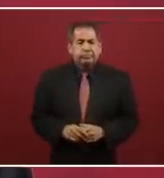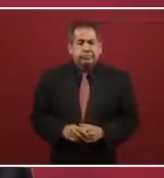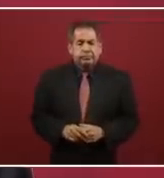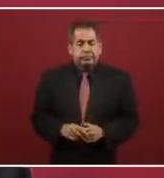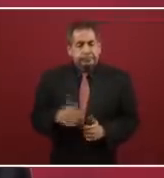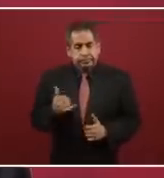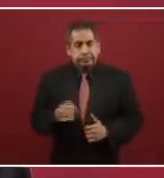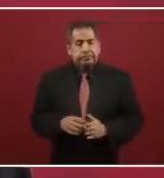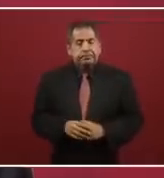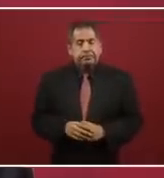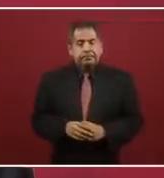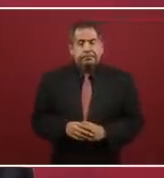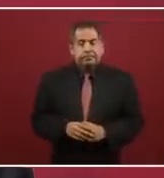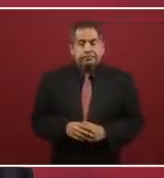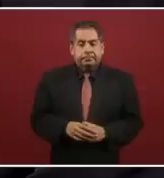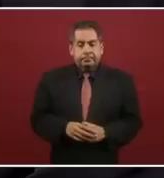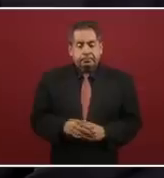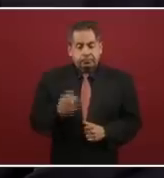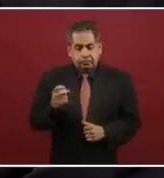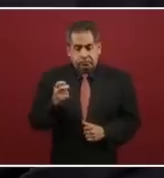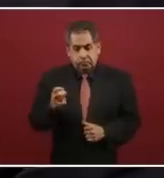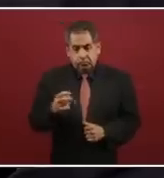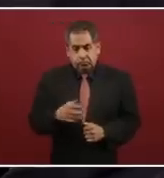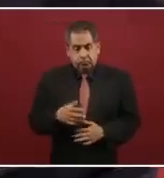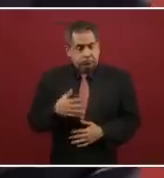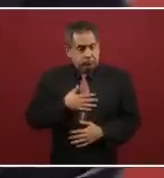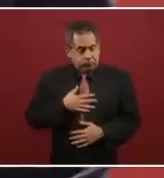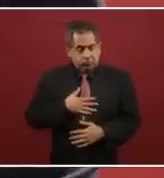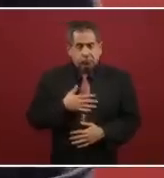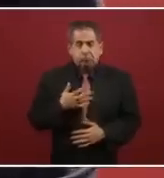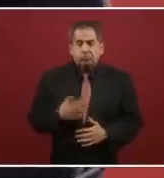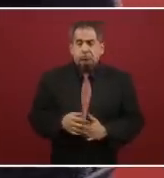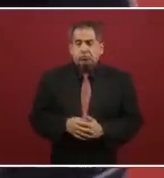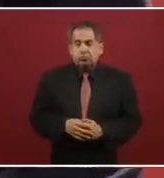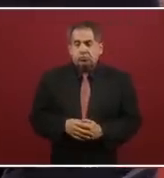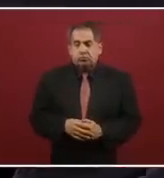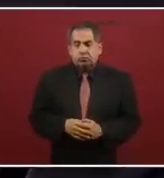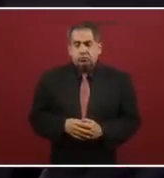Y por eso yo le tengo